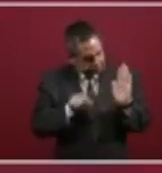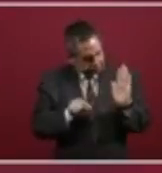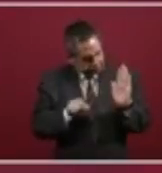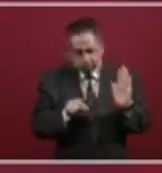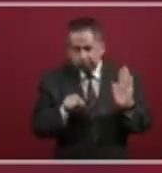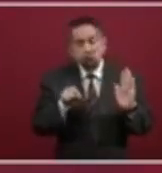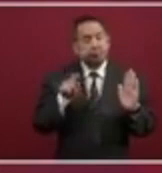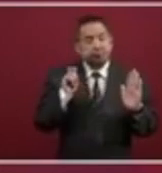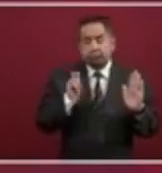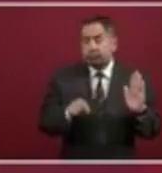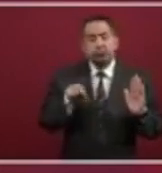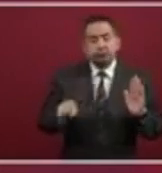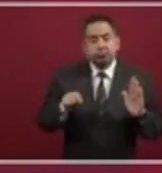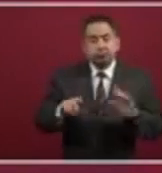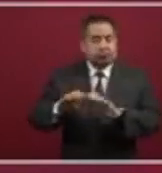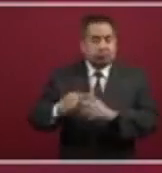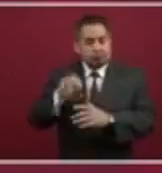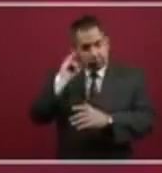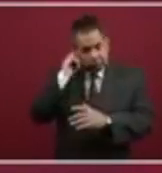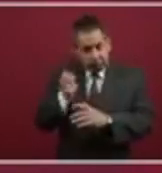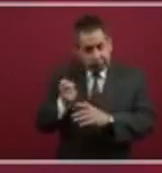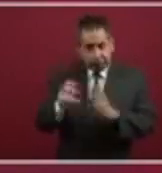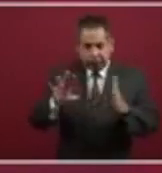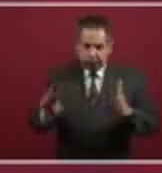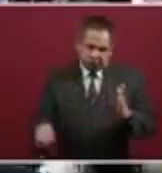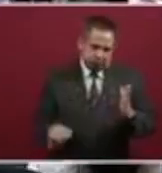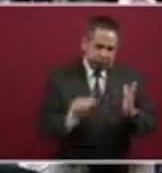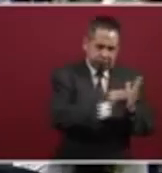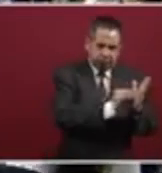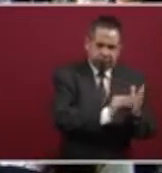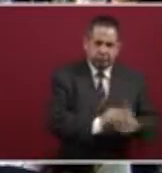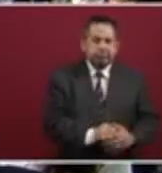tomando en consideración estos aspectos.